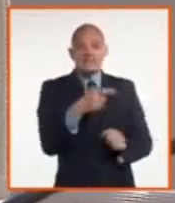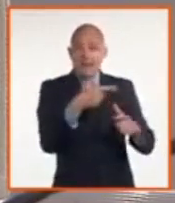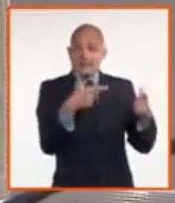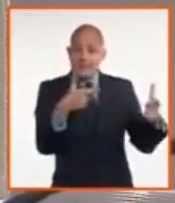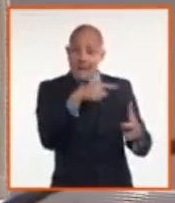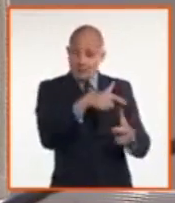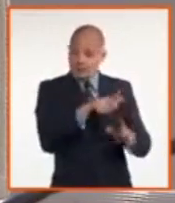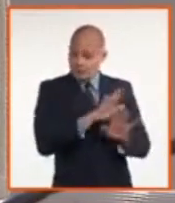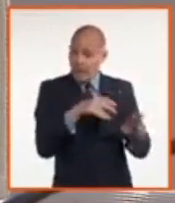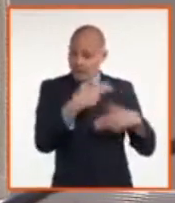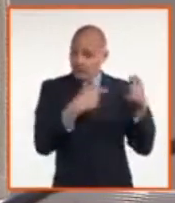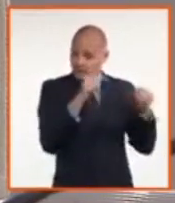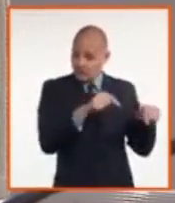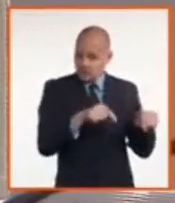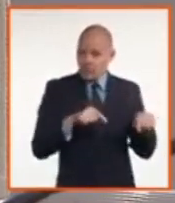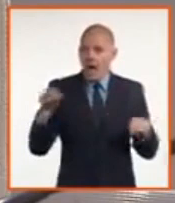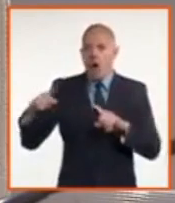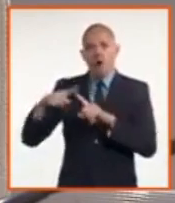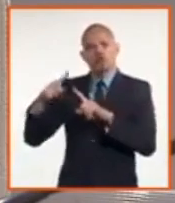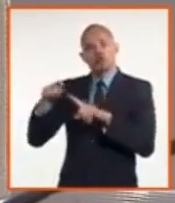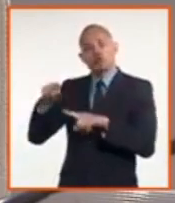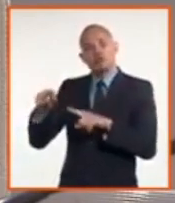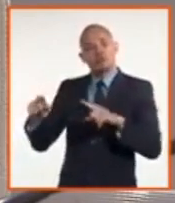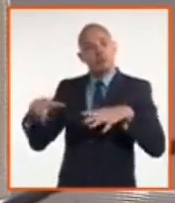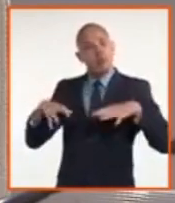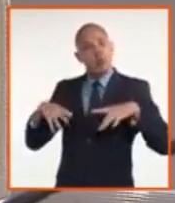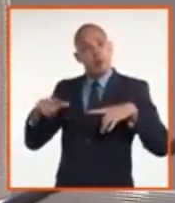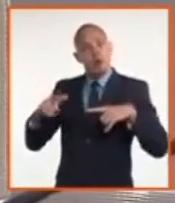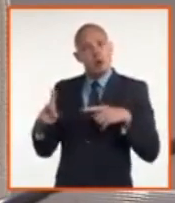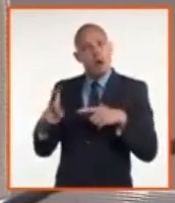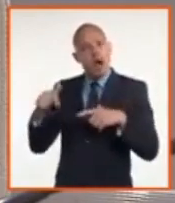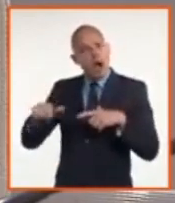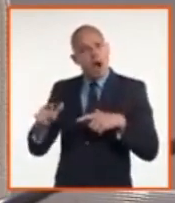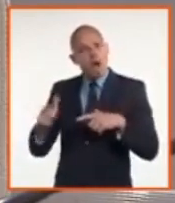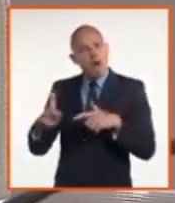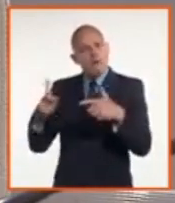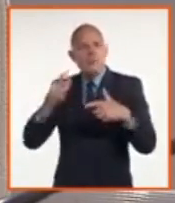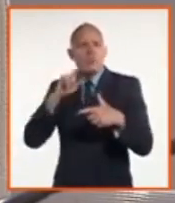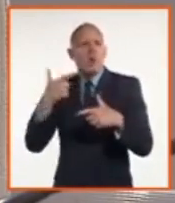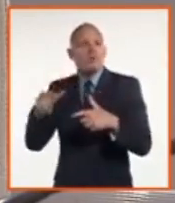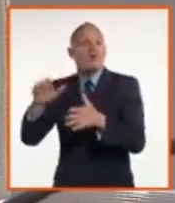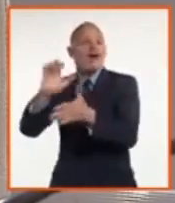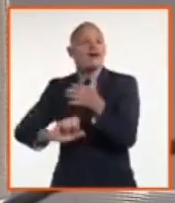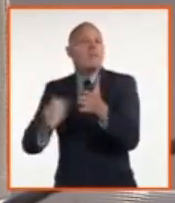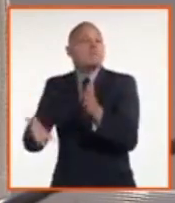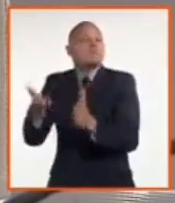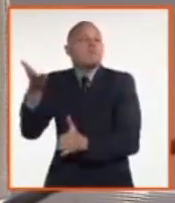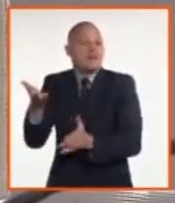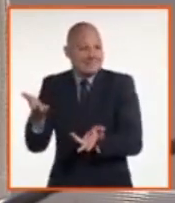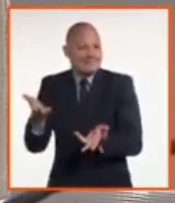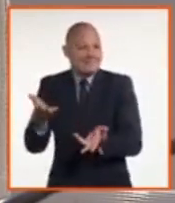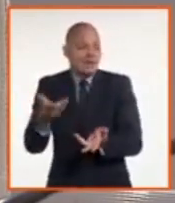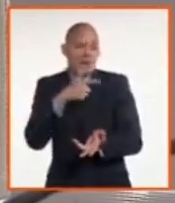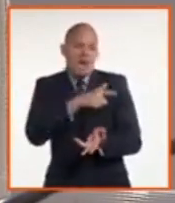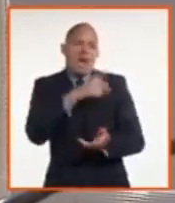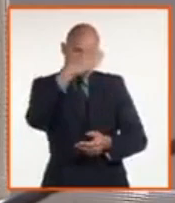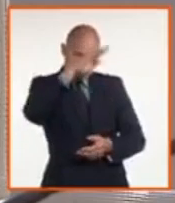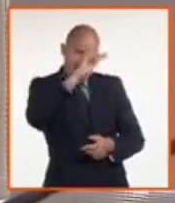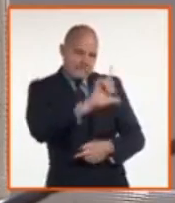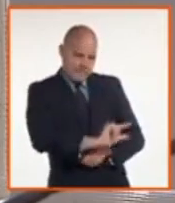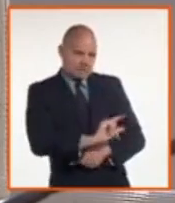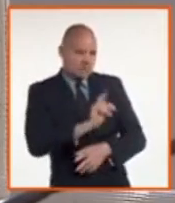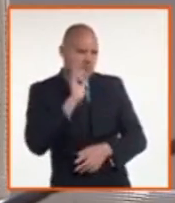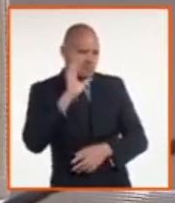tanto se fueron después implementando otras otras formas de hacer la operación que también permiten que las personas no